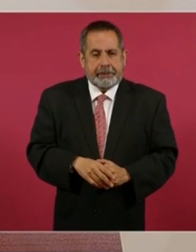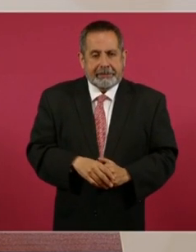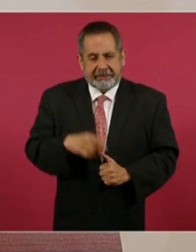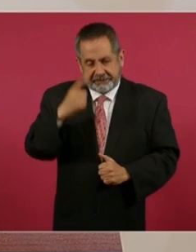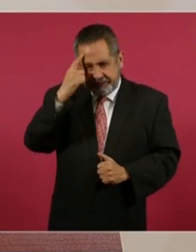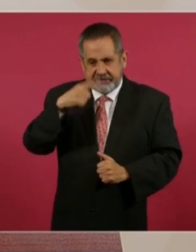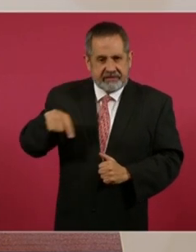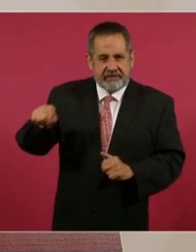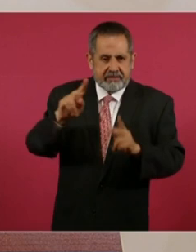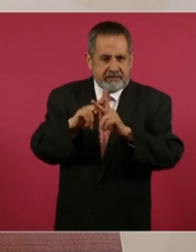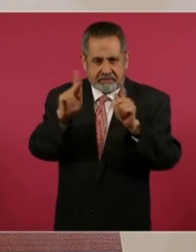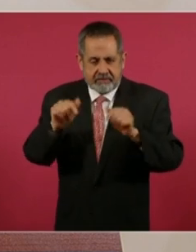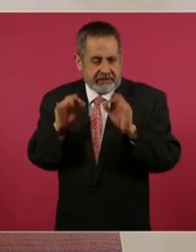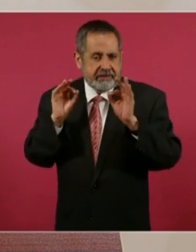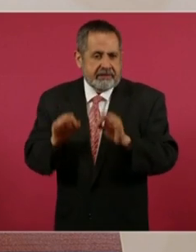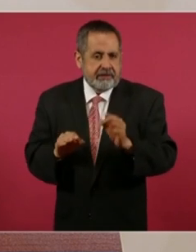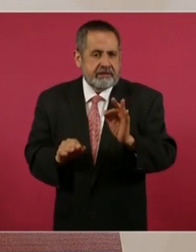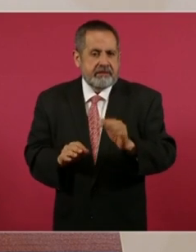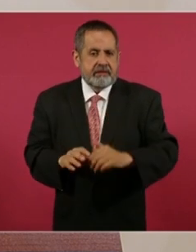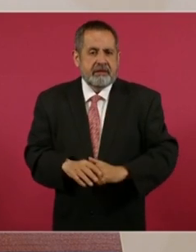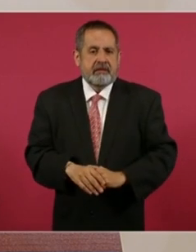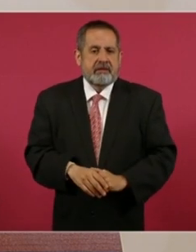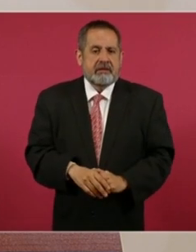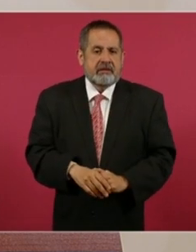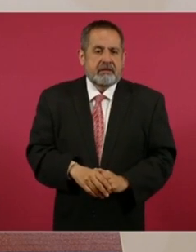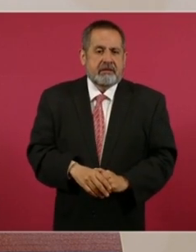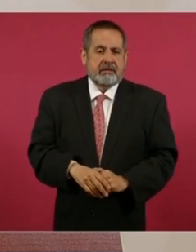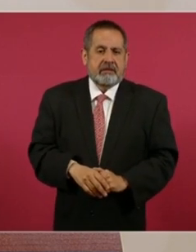en la pacificación.